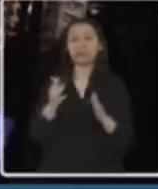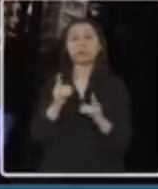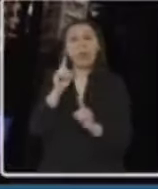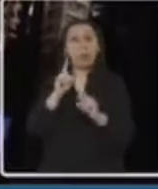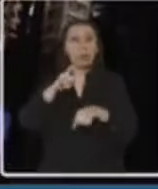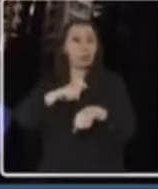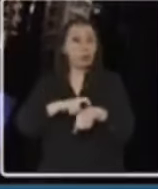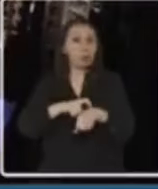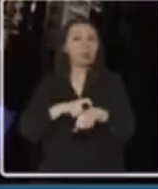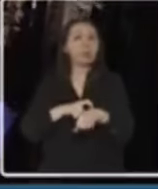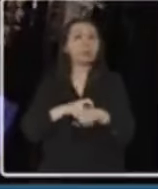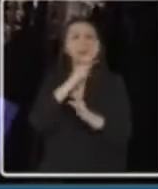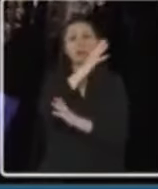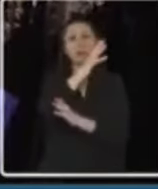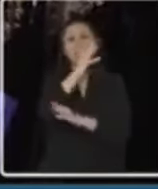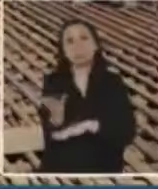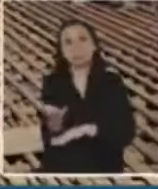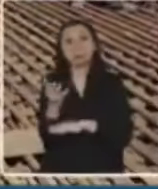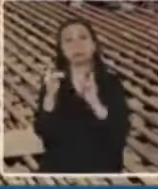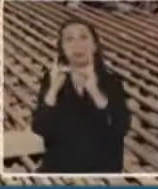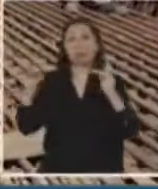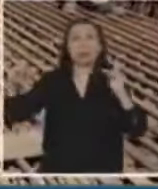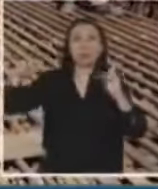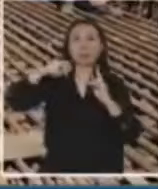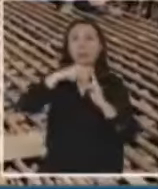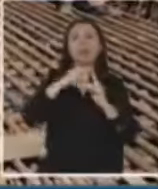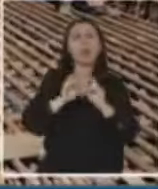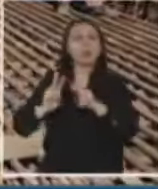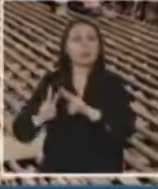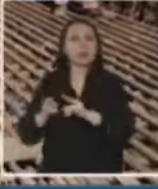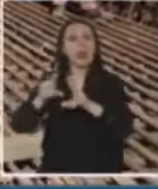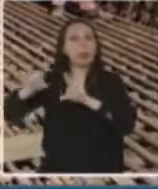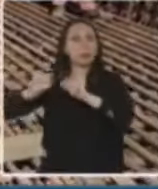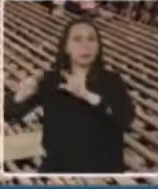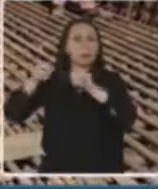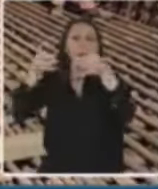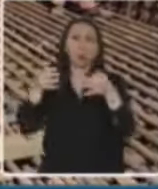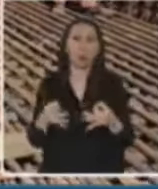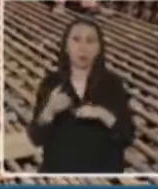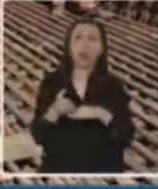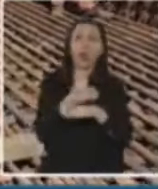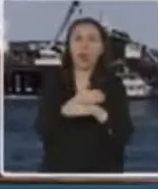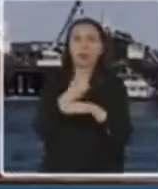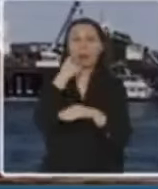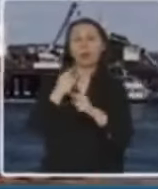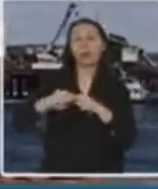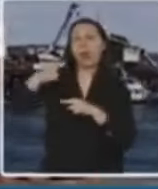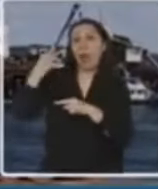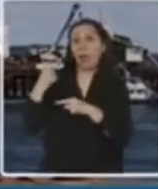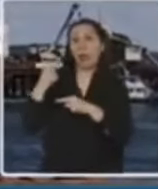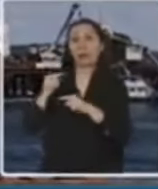momento hubo Incluso un derrumbo de una pasarela pero se habían tomado las medidas necesarias para evacuar justamente antes el día anterior